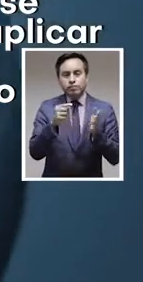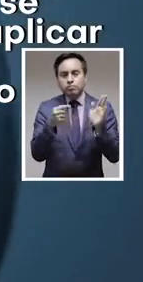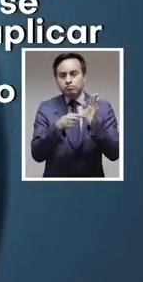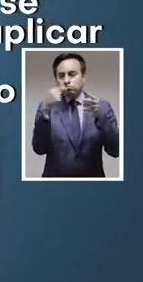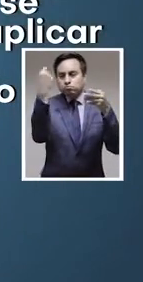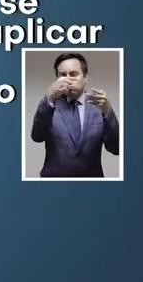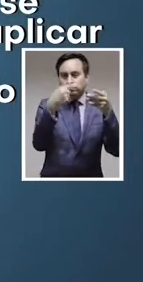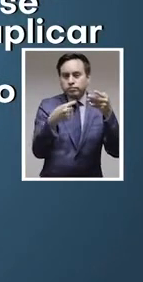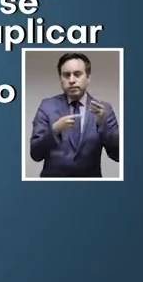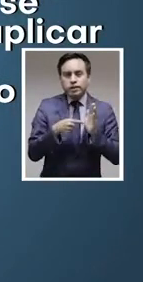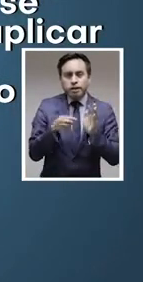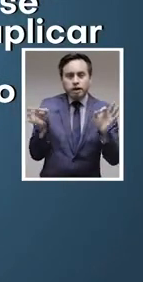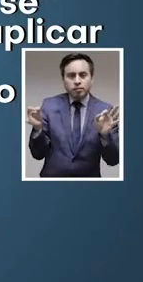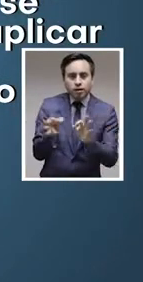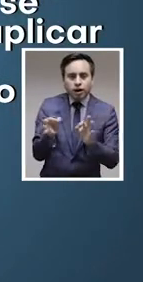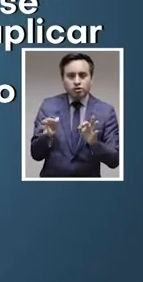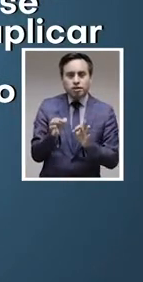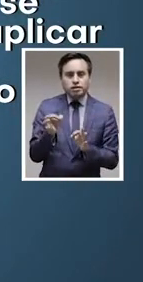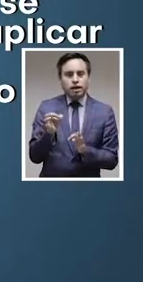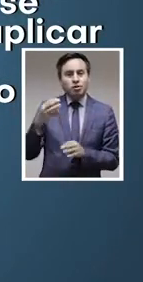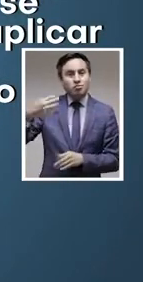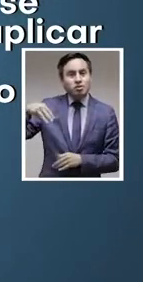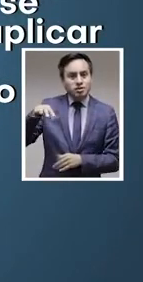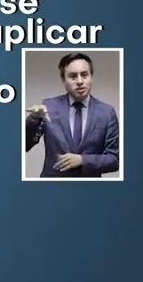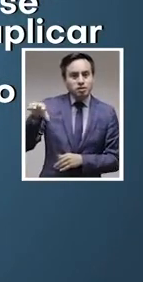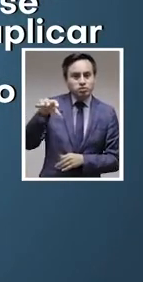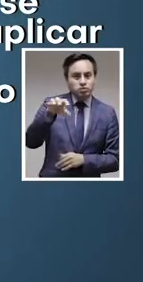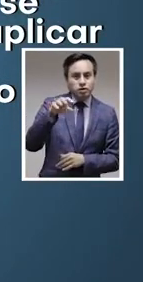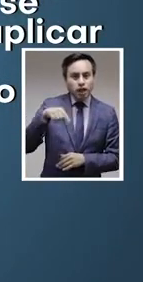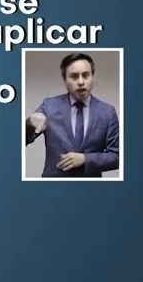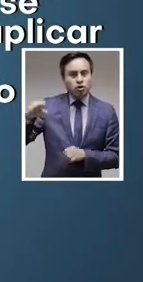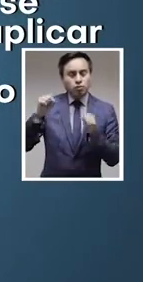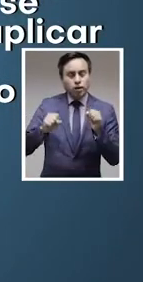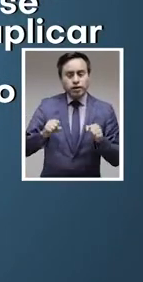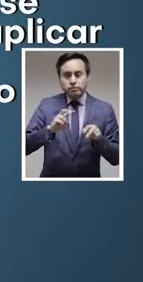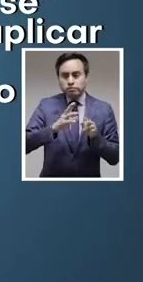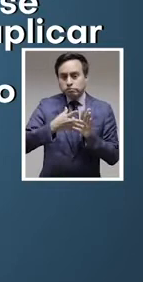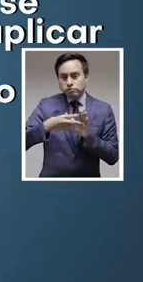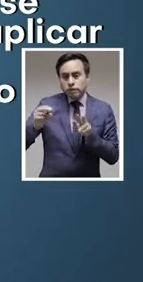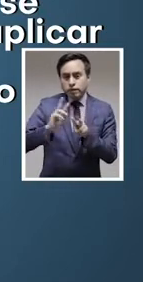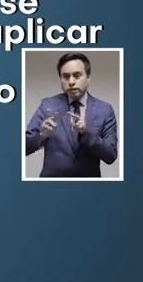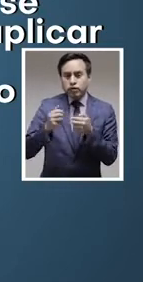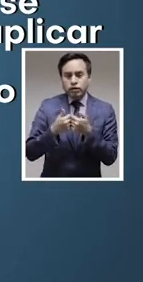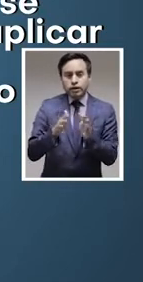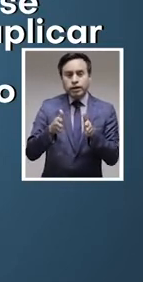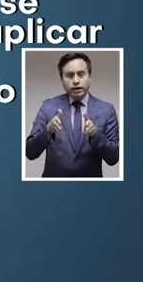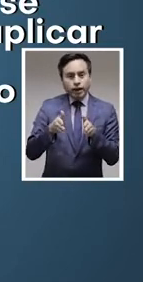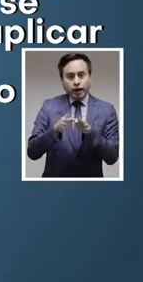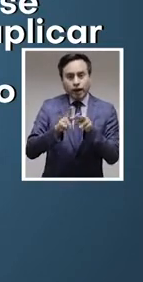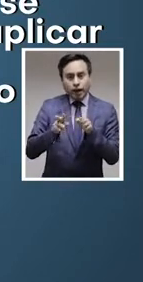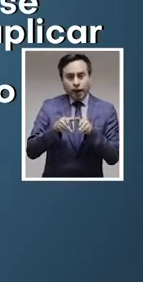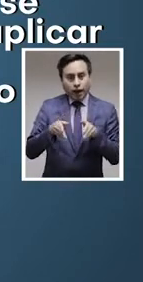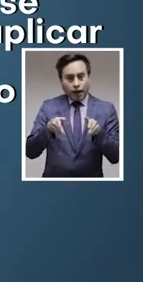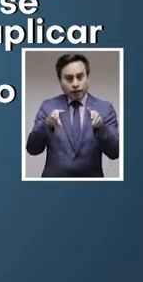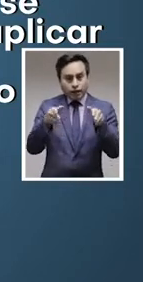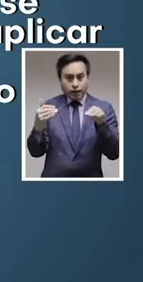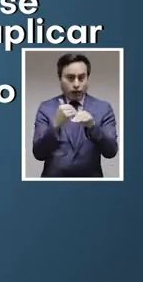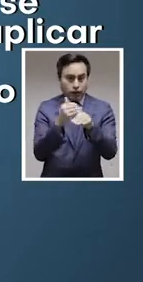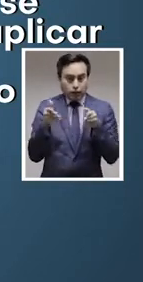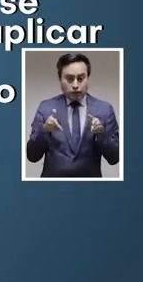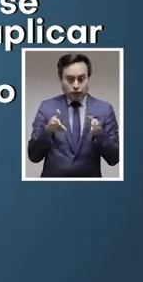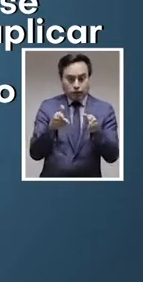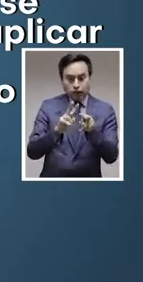pautas a los municipios para que puedan habilitar cualquier calle como